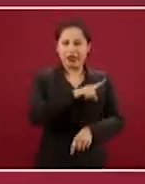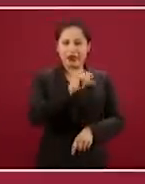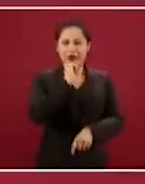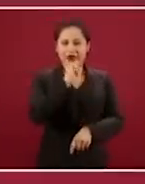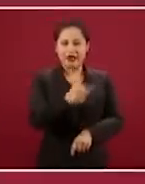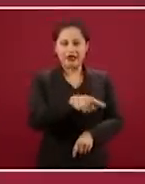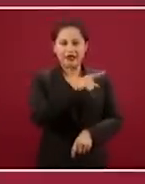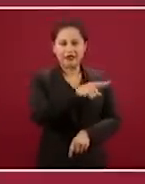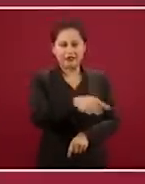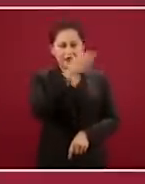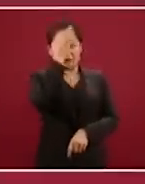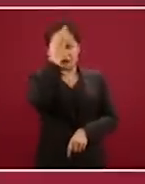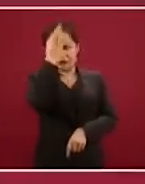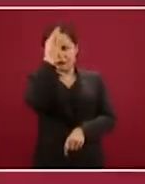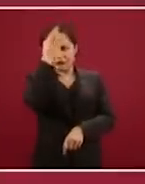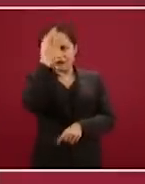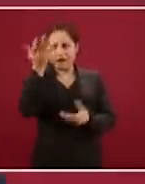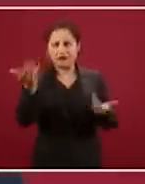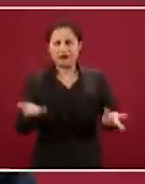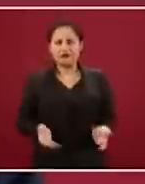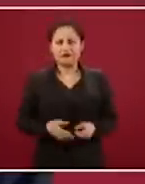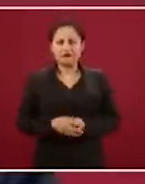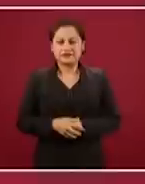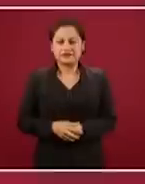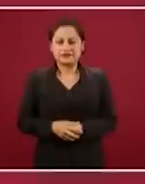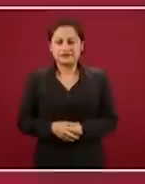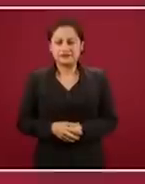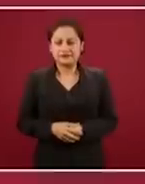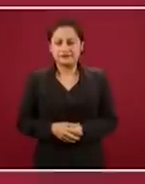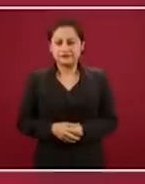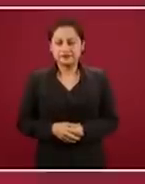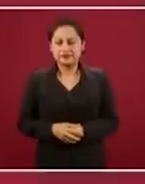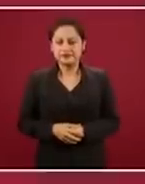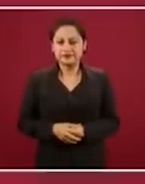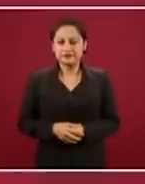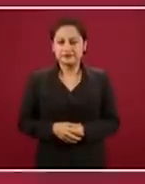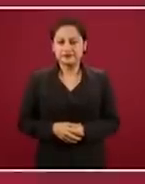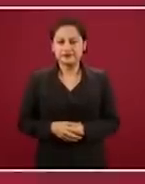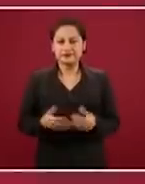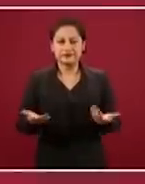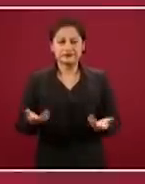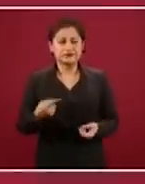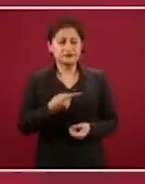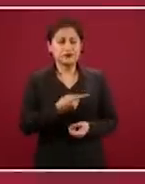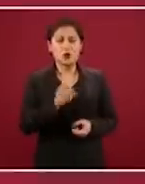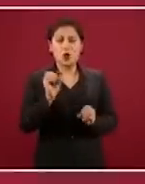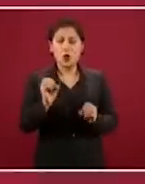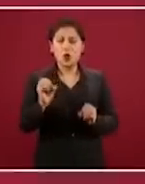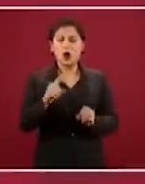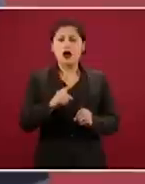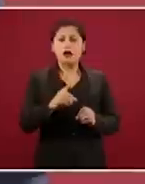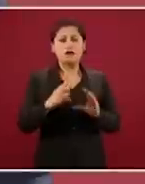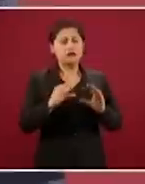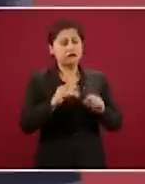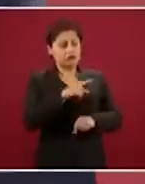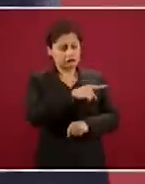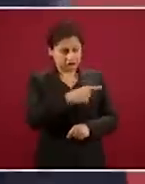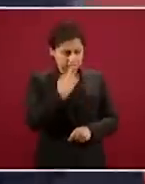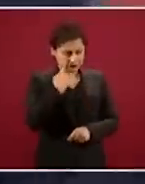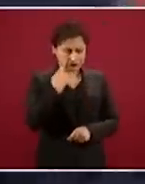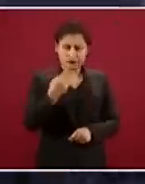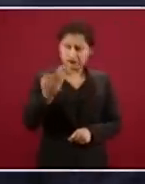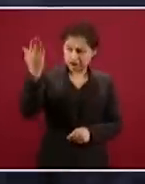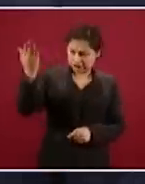estudia, hijo, para que cuando seas grande seas como don fulano, un reverendo